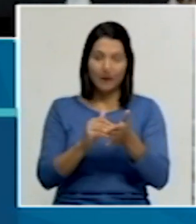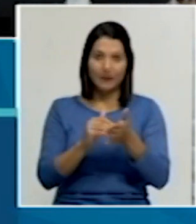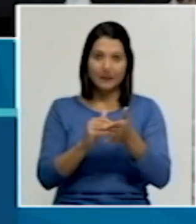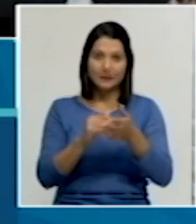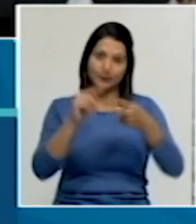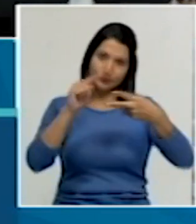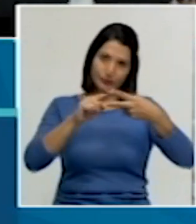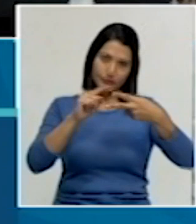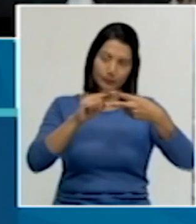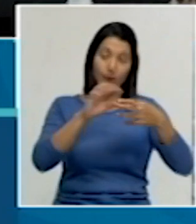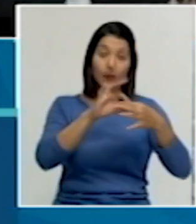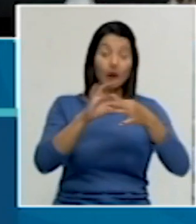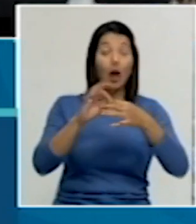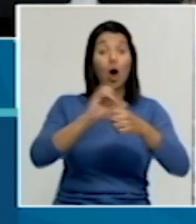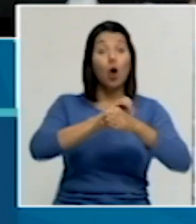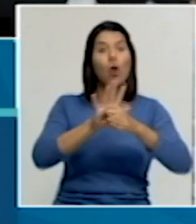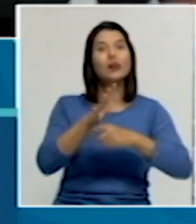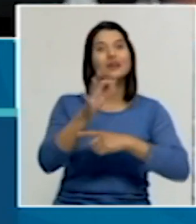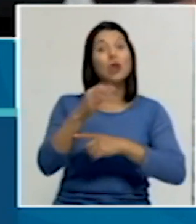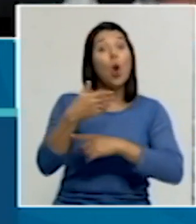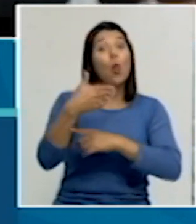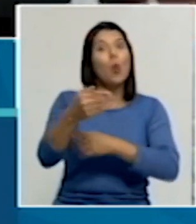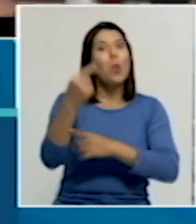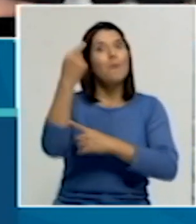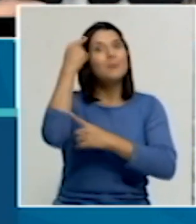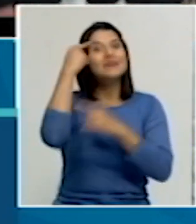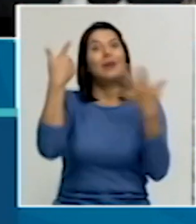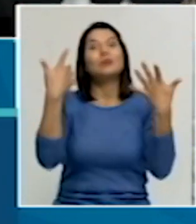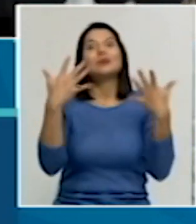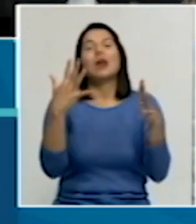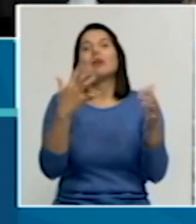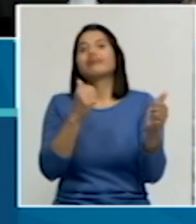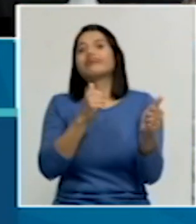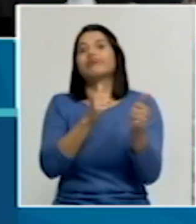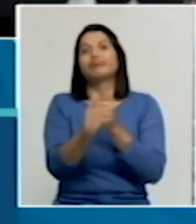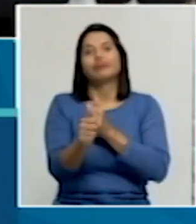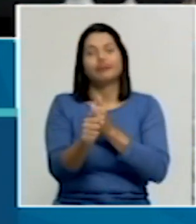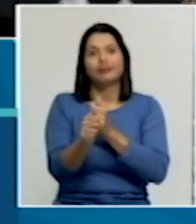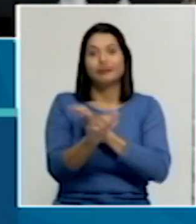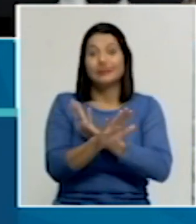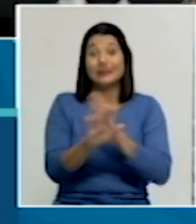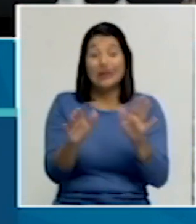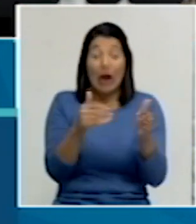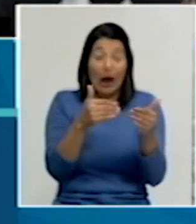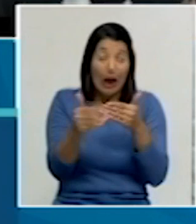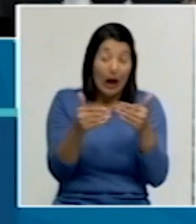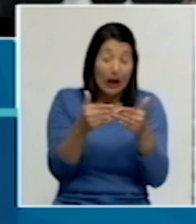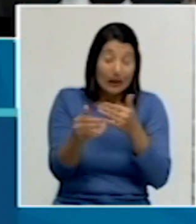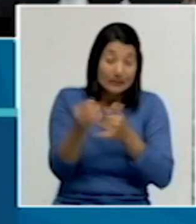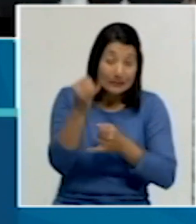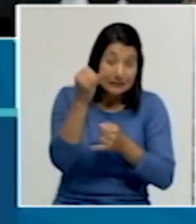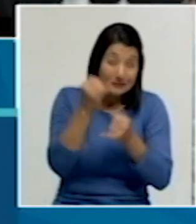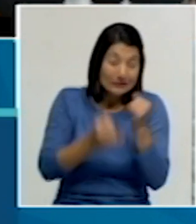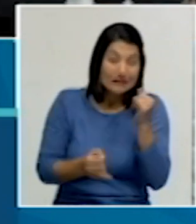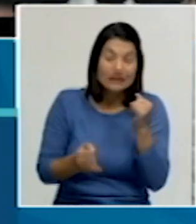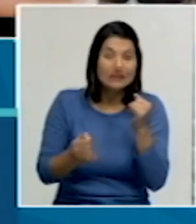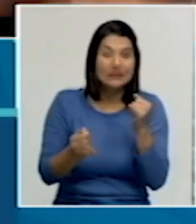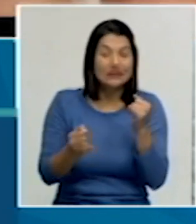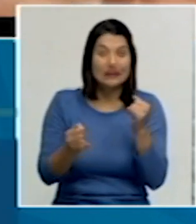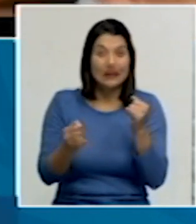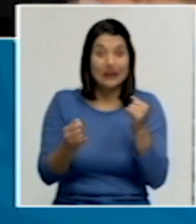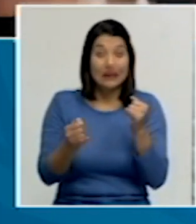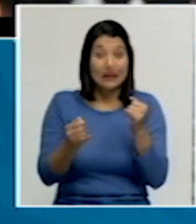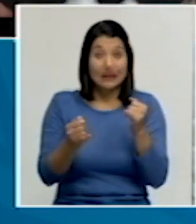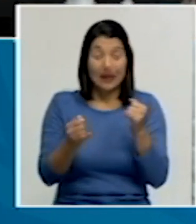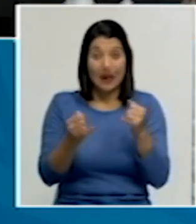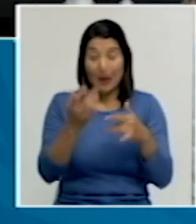la COVID-19, cuando creíamos que ya estábamos a punto de llegar a la fase al final de la